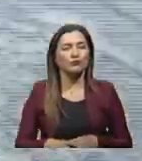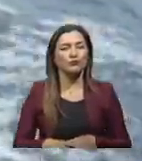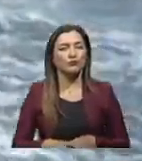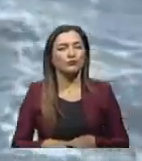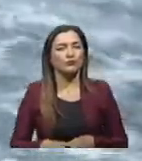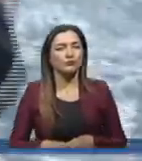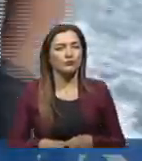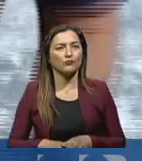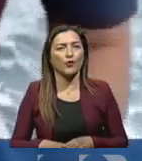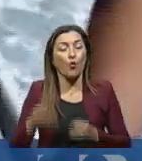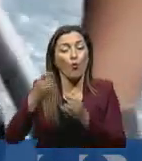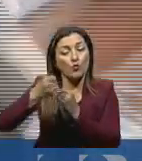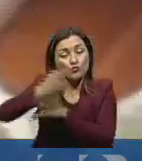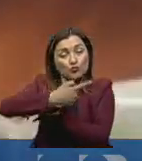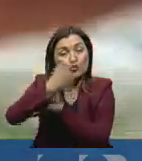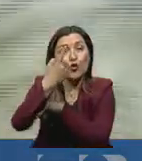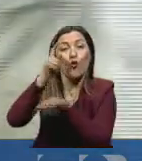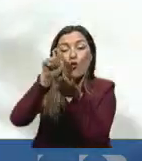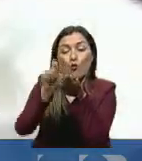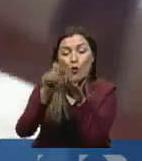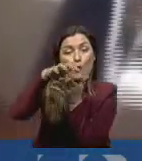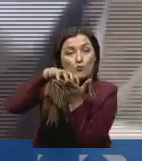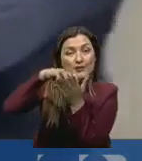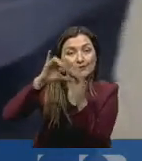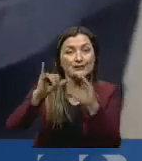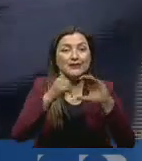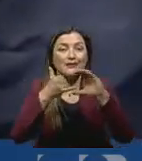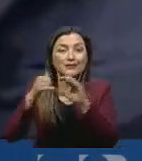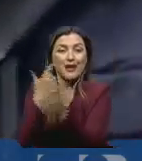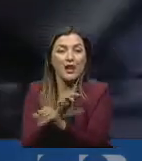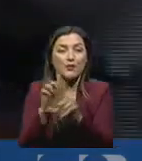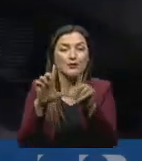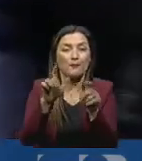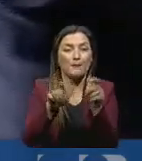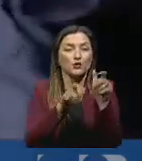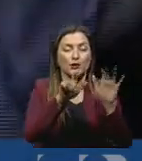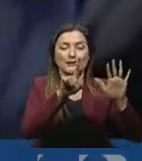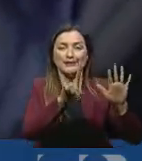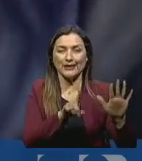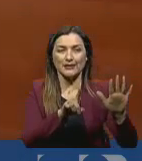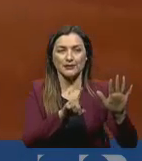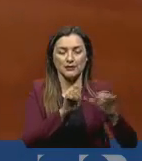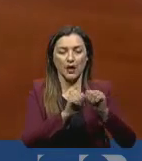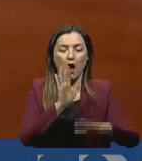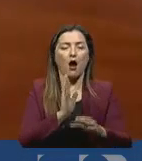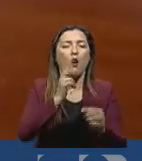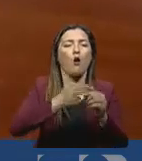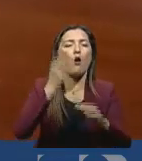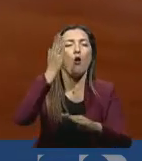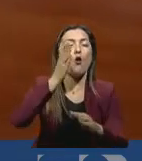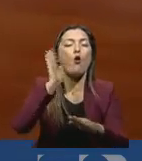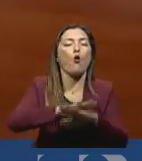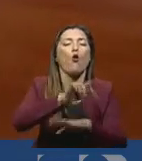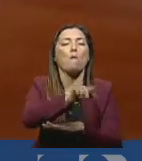se conoció en estos últimos días que un juez de la provincia de Santa Elena dejó libertad a tres de los seis Implicados En el intento de tráfico